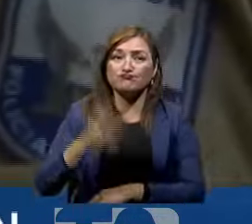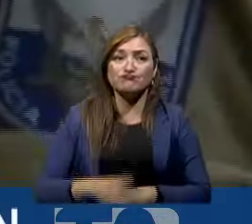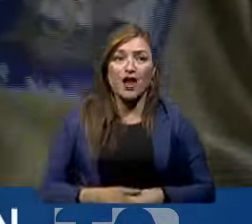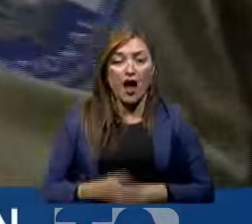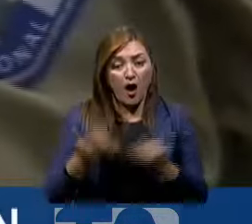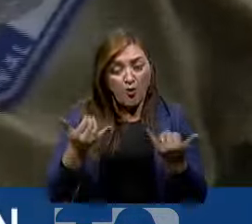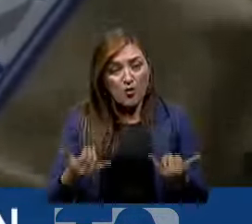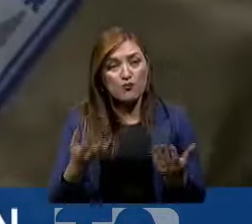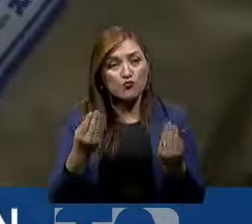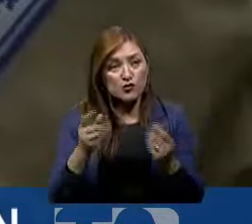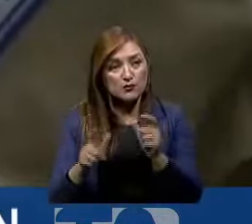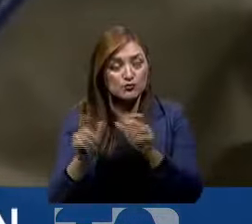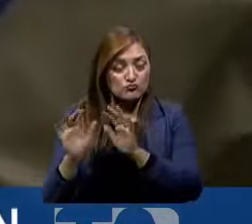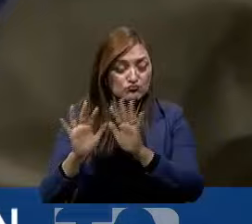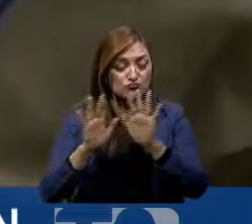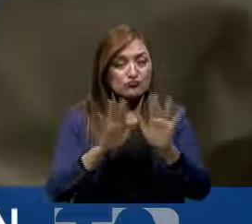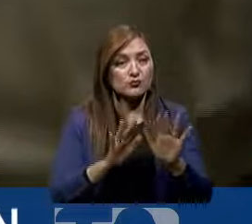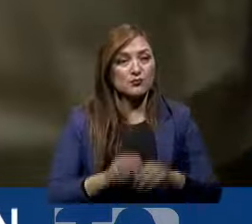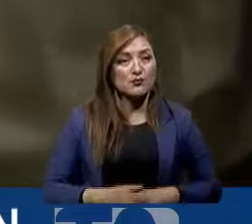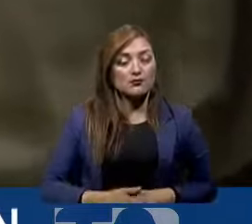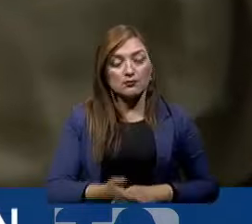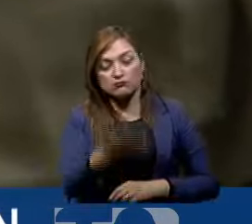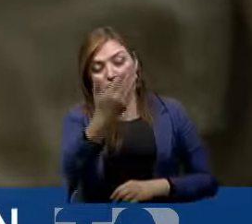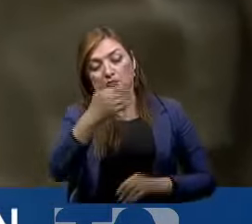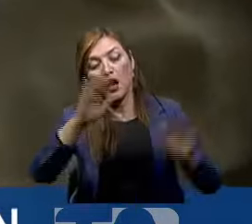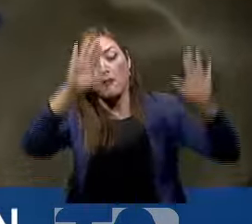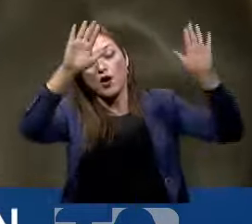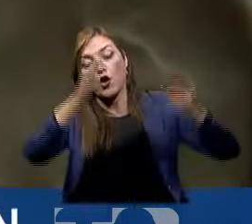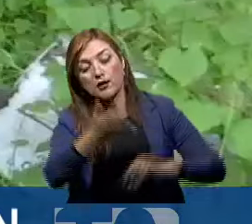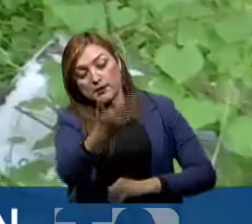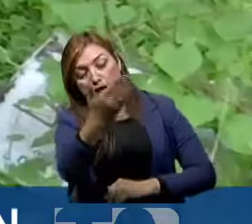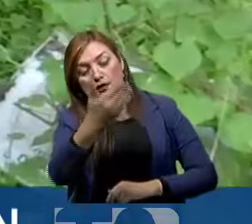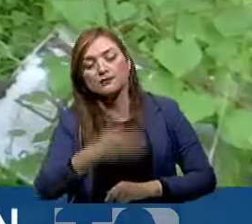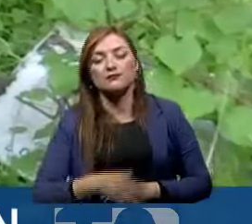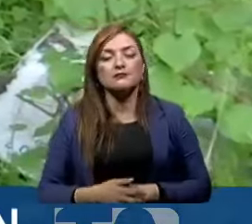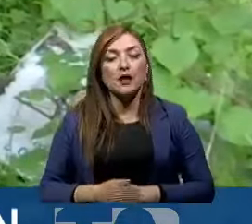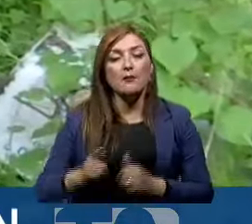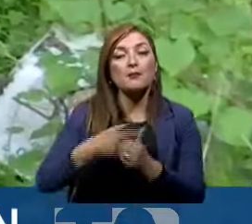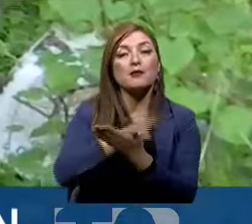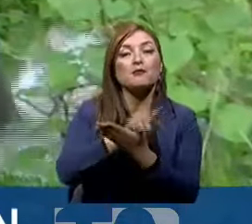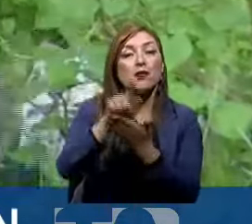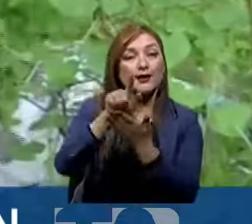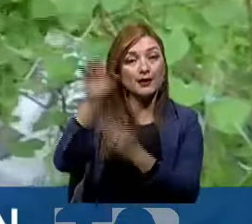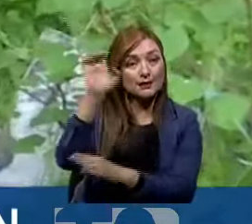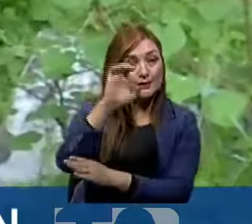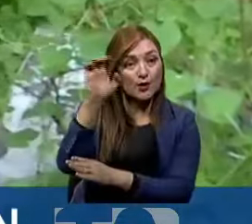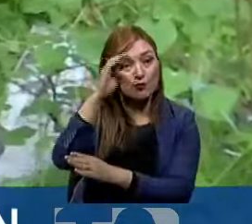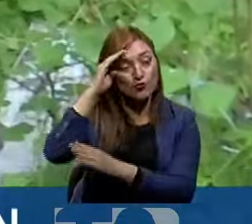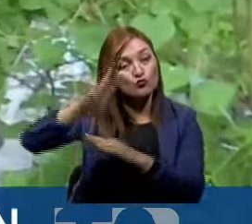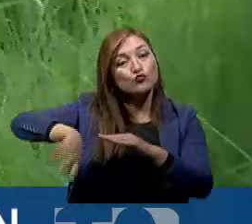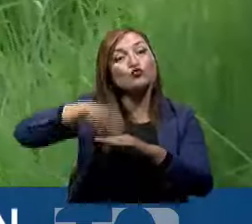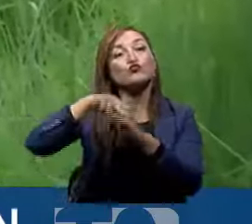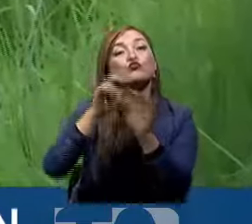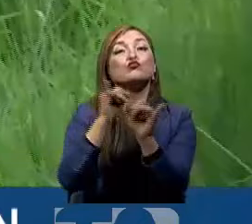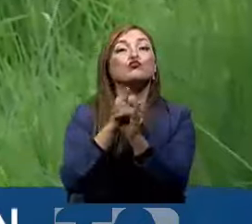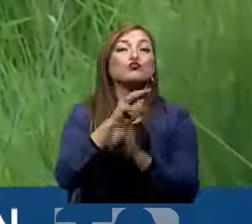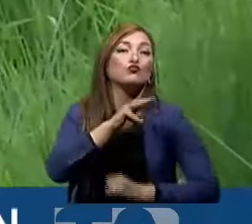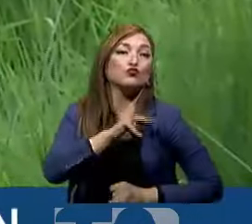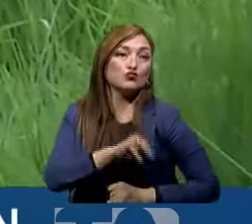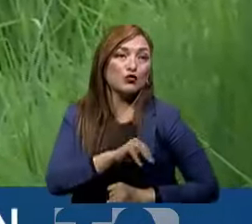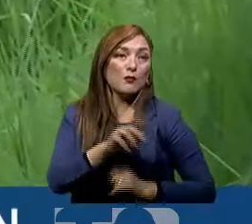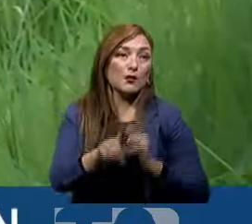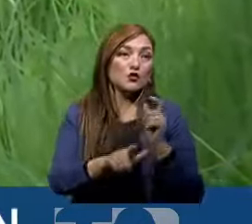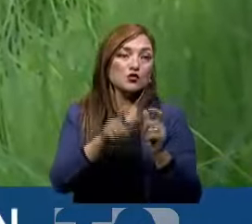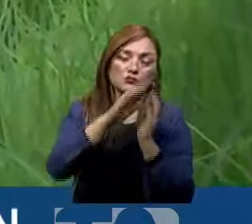Levántate, sal. Con las manos de arriba, sal. Desde los primeros días de enero, la Policía Nacional y entidades municipales han